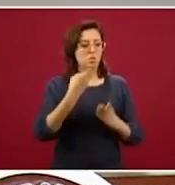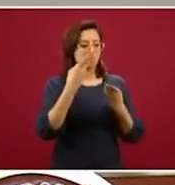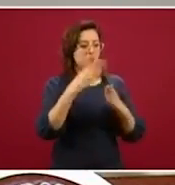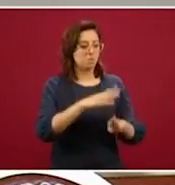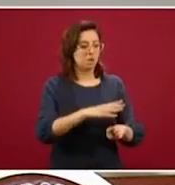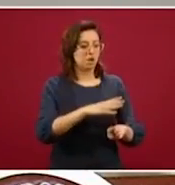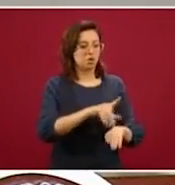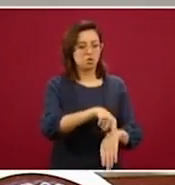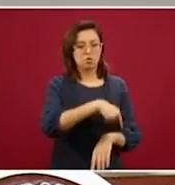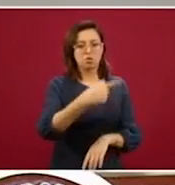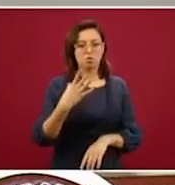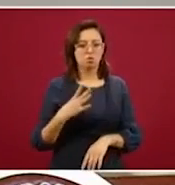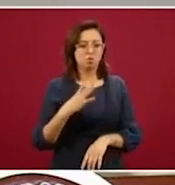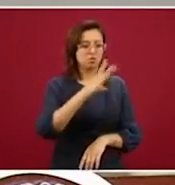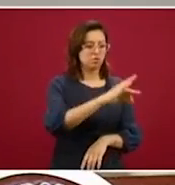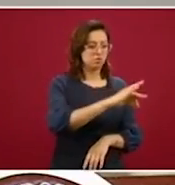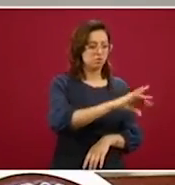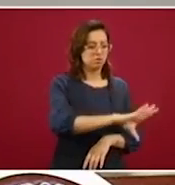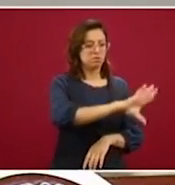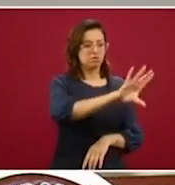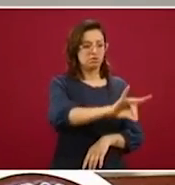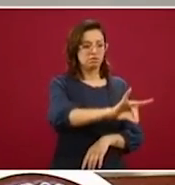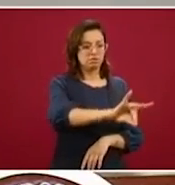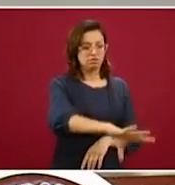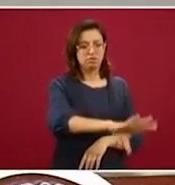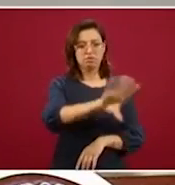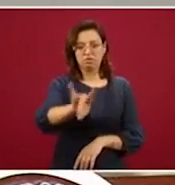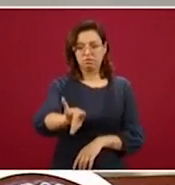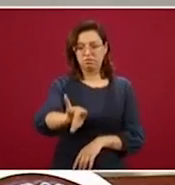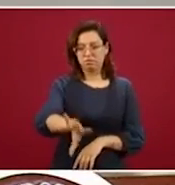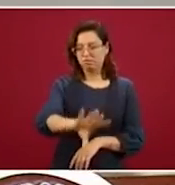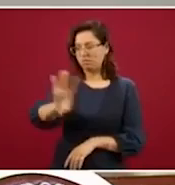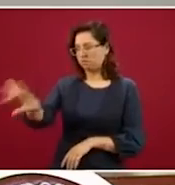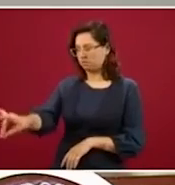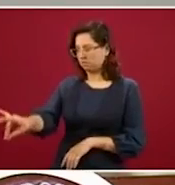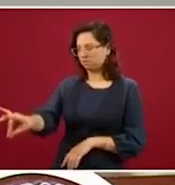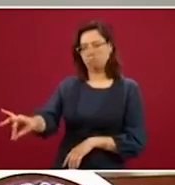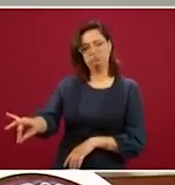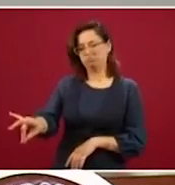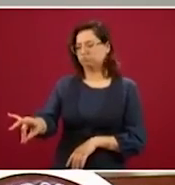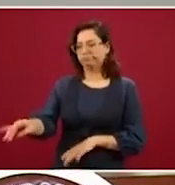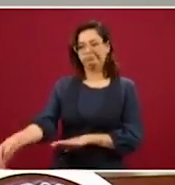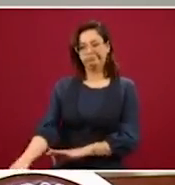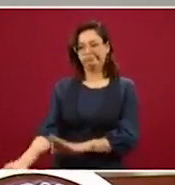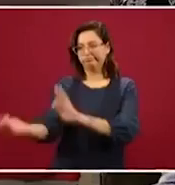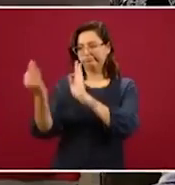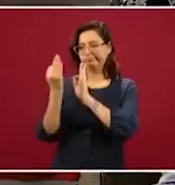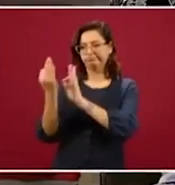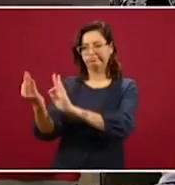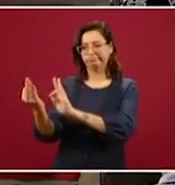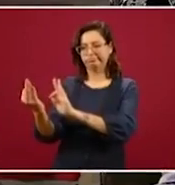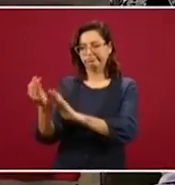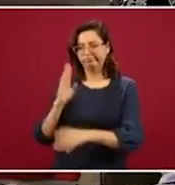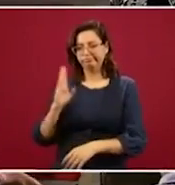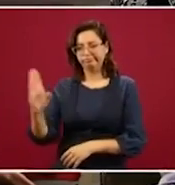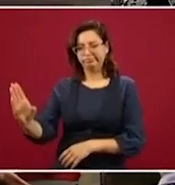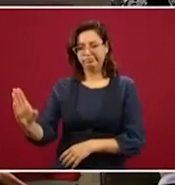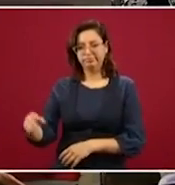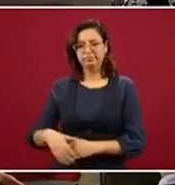sin pasar por microfinancieras ni por ninguno. Vamos de manera directa al micronegocio.